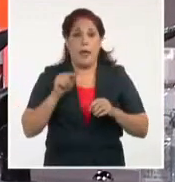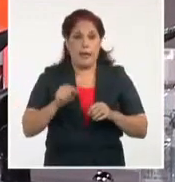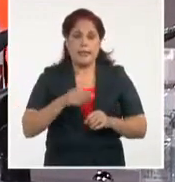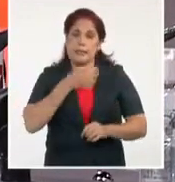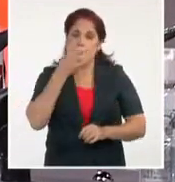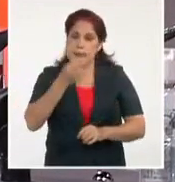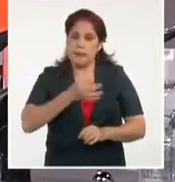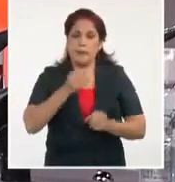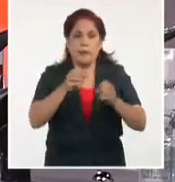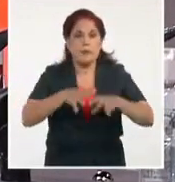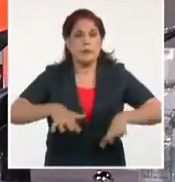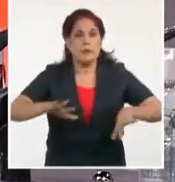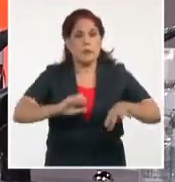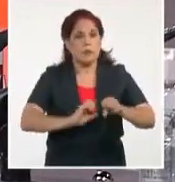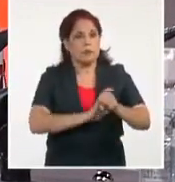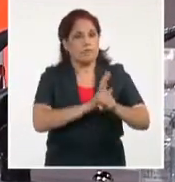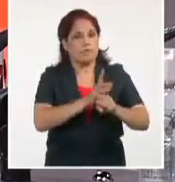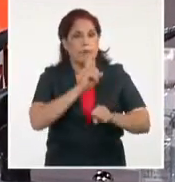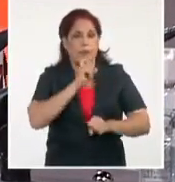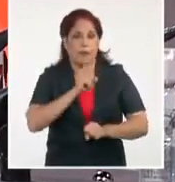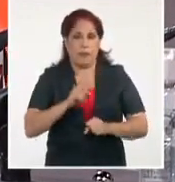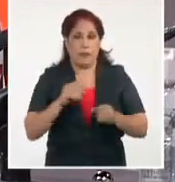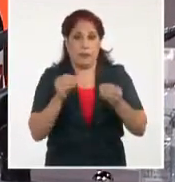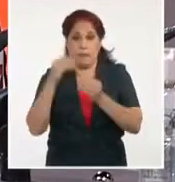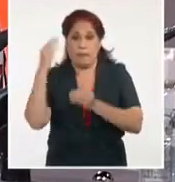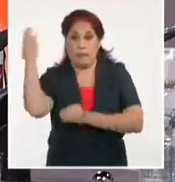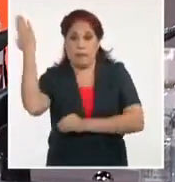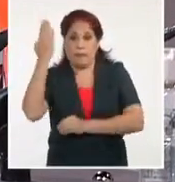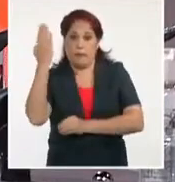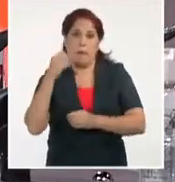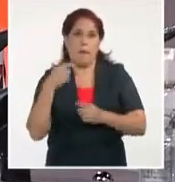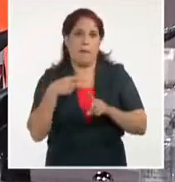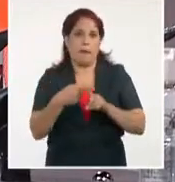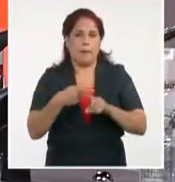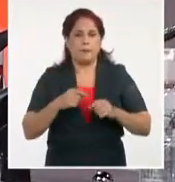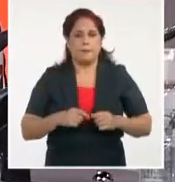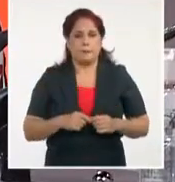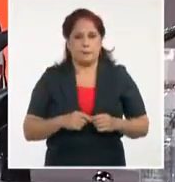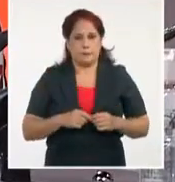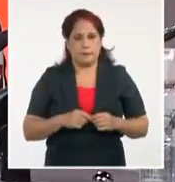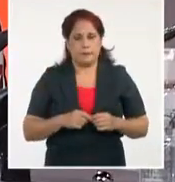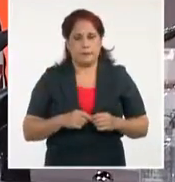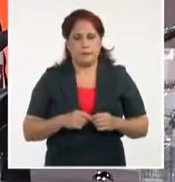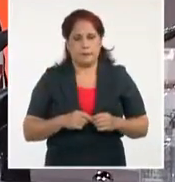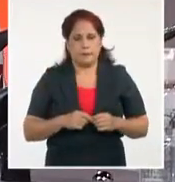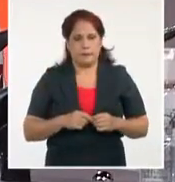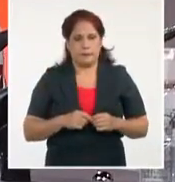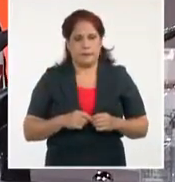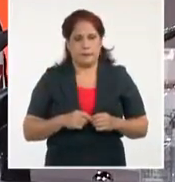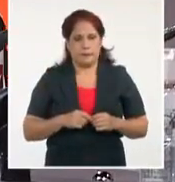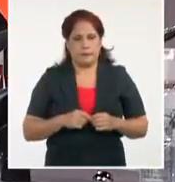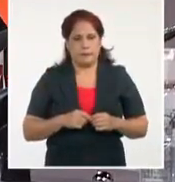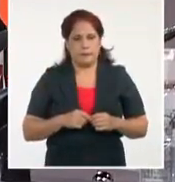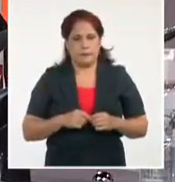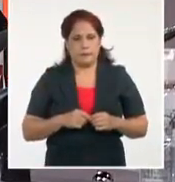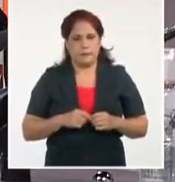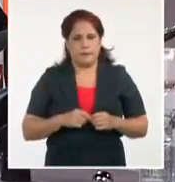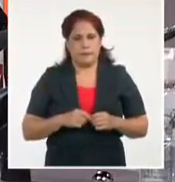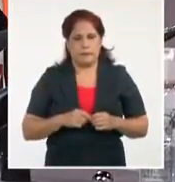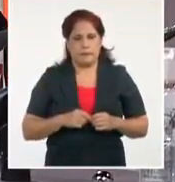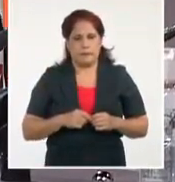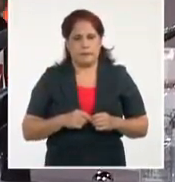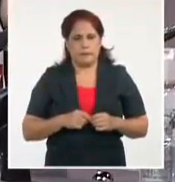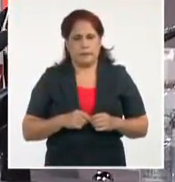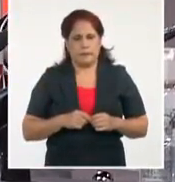una situación más difícil en las últimas 24 horas, unido a la difícil situación que ya planteaba la pandemia de COVID-19 para